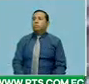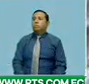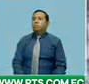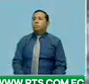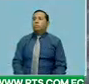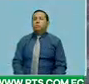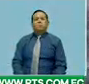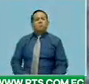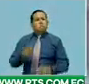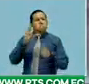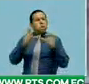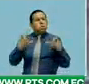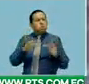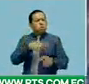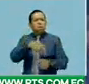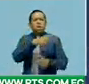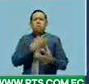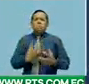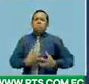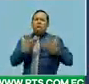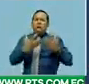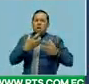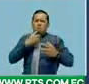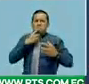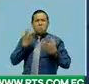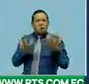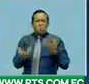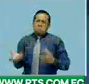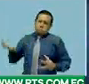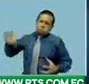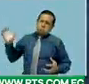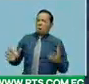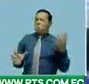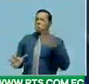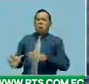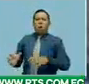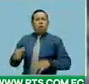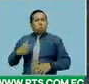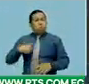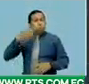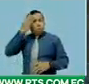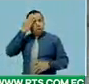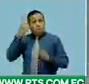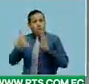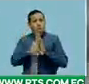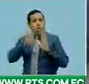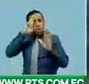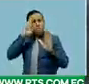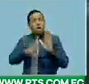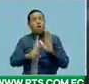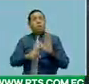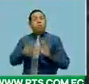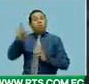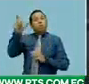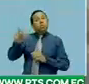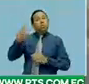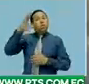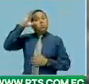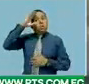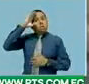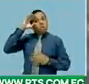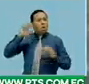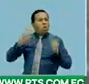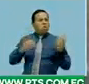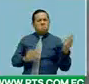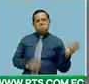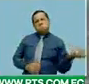Están lanzando piedras, está impidiendo realizar nuestro trabajo, que lo estamos haciendo conforme las leyes. Un policía herido por el lanzamiento de una